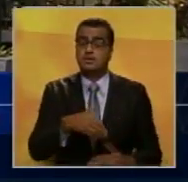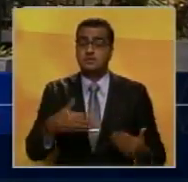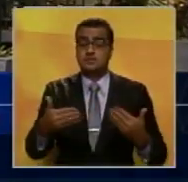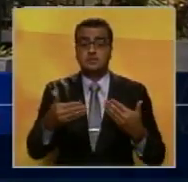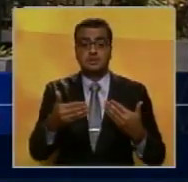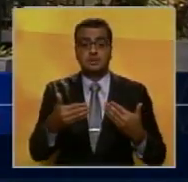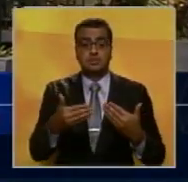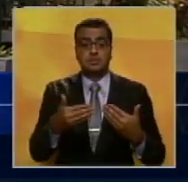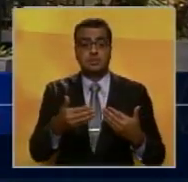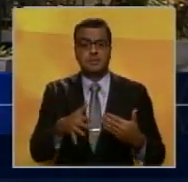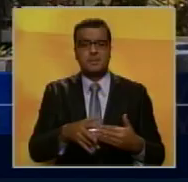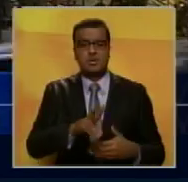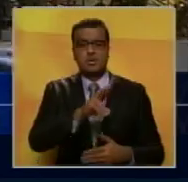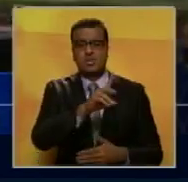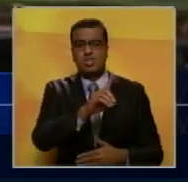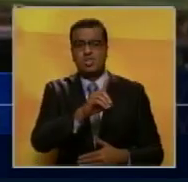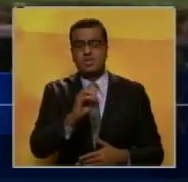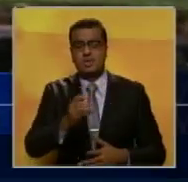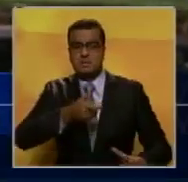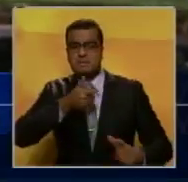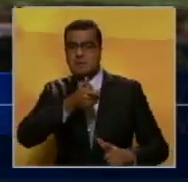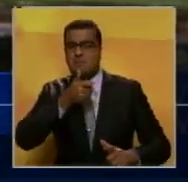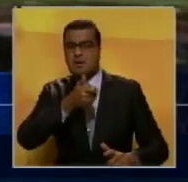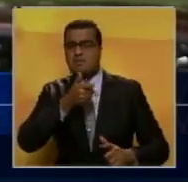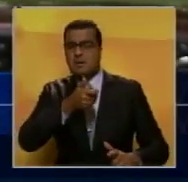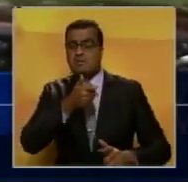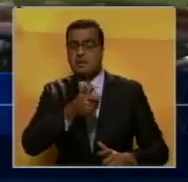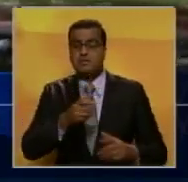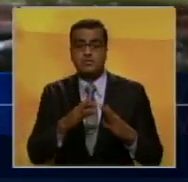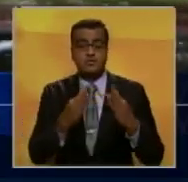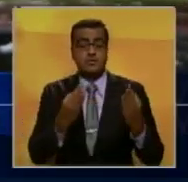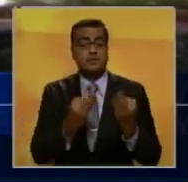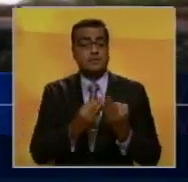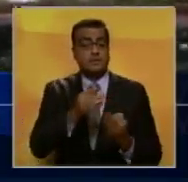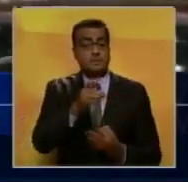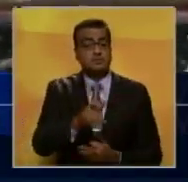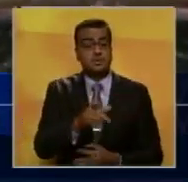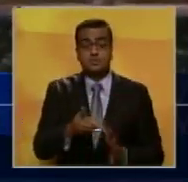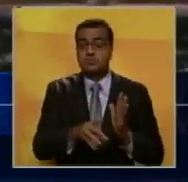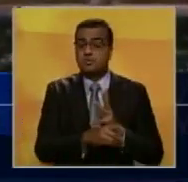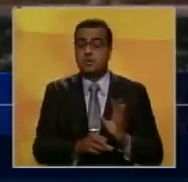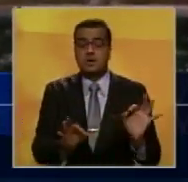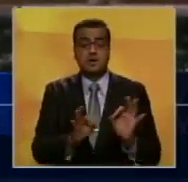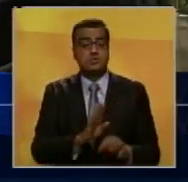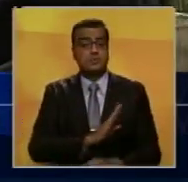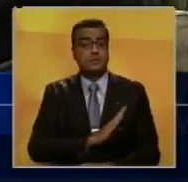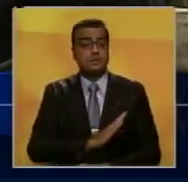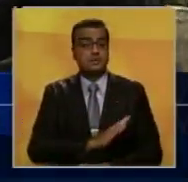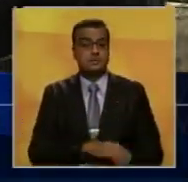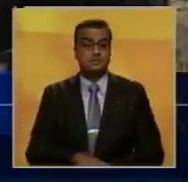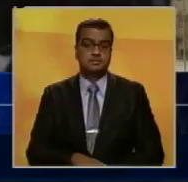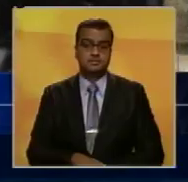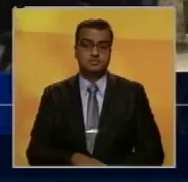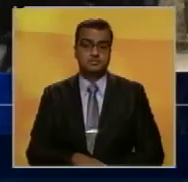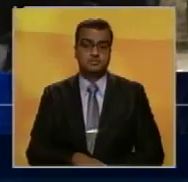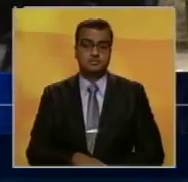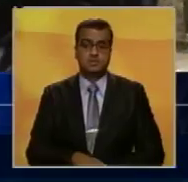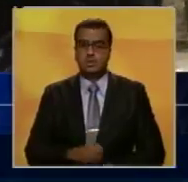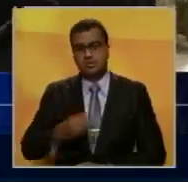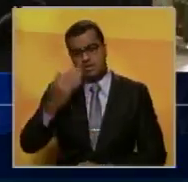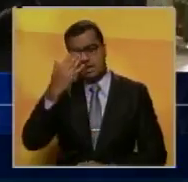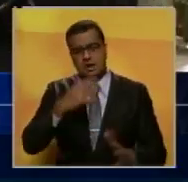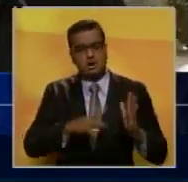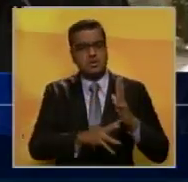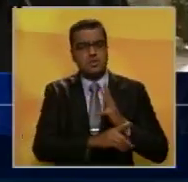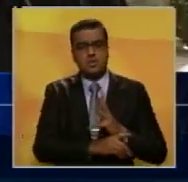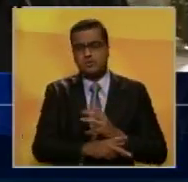acercó, recibió al menos 10 disparos. Según familiares, la víctima no fue despojada de sus pertenencias, por lo que se descarta el robo